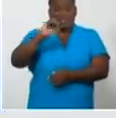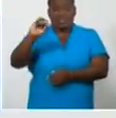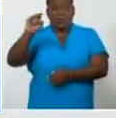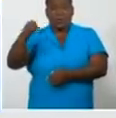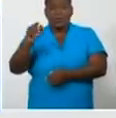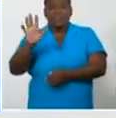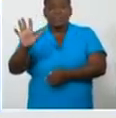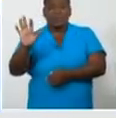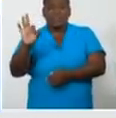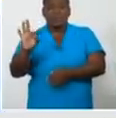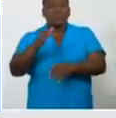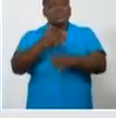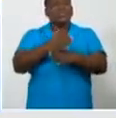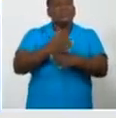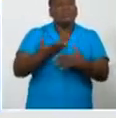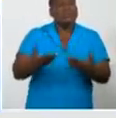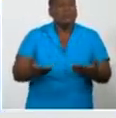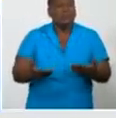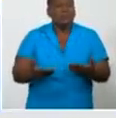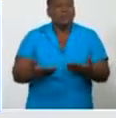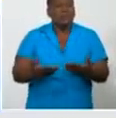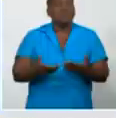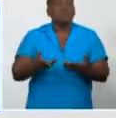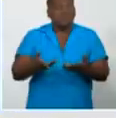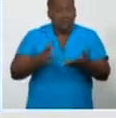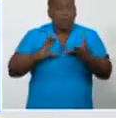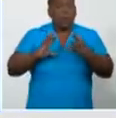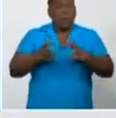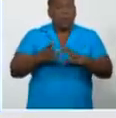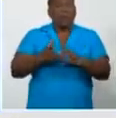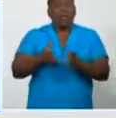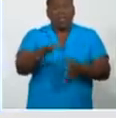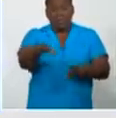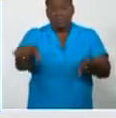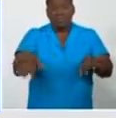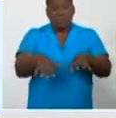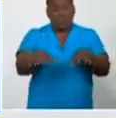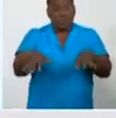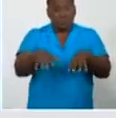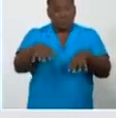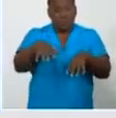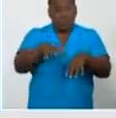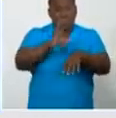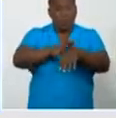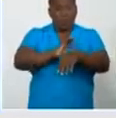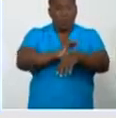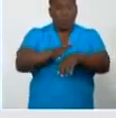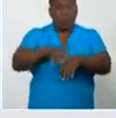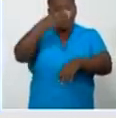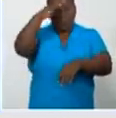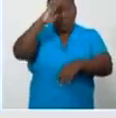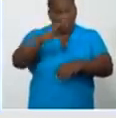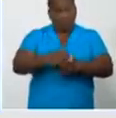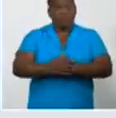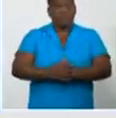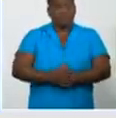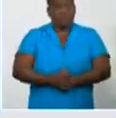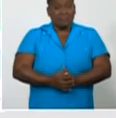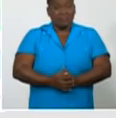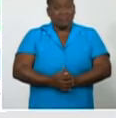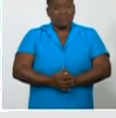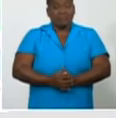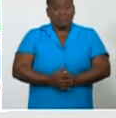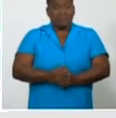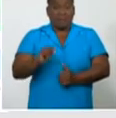traduce lo complejo de la situación epidemiológica que estamos teniendo. Esta es la situación de